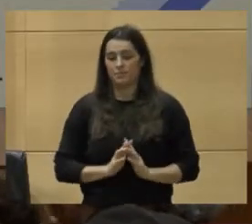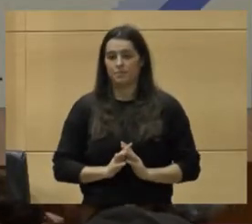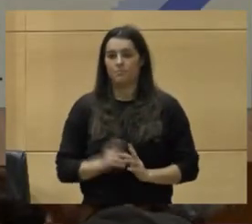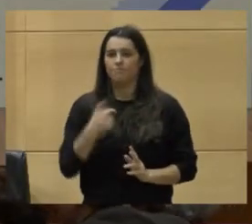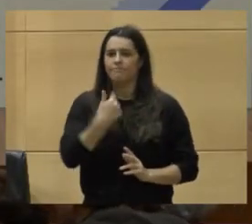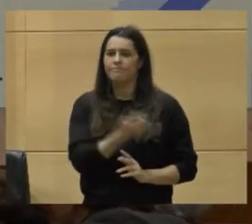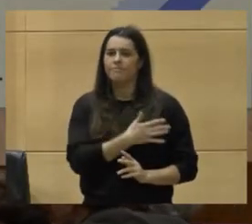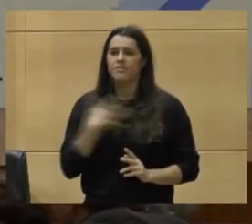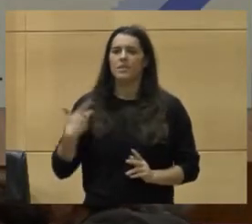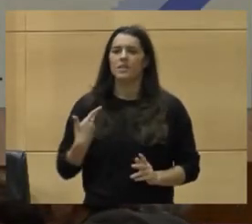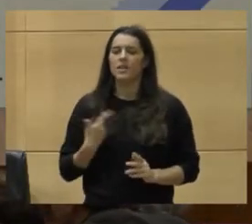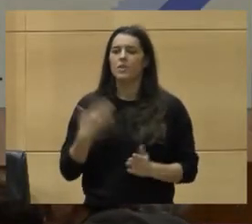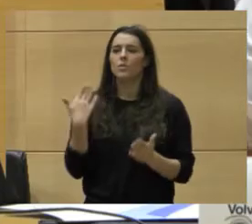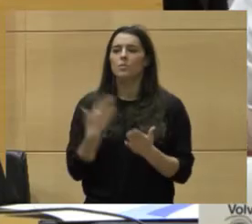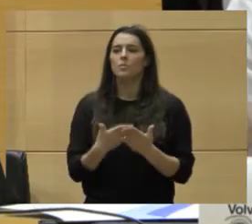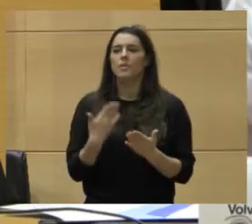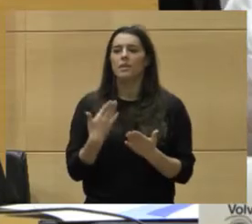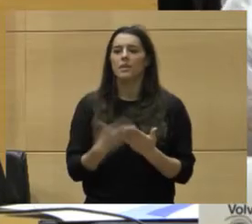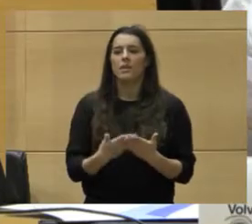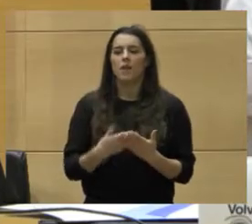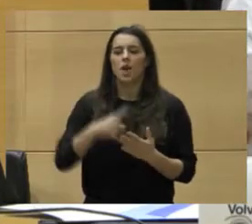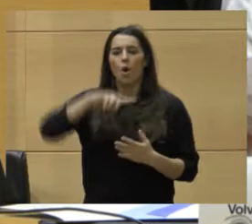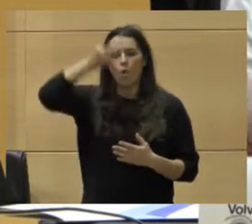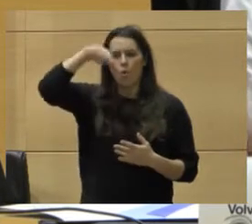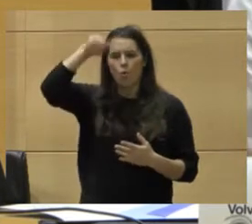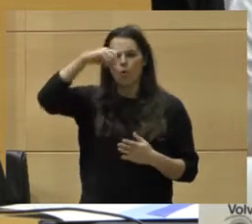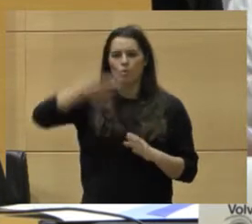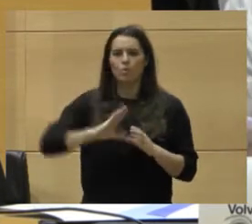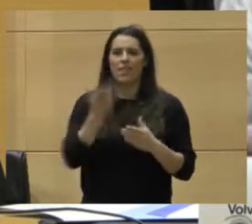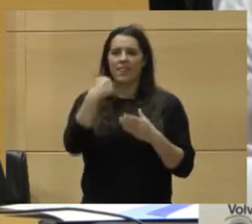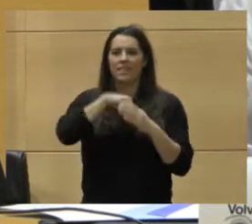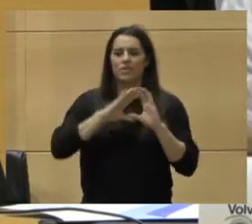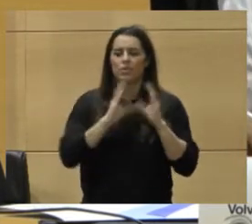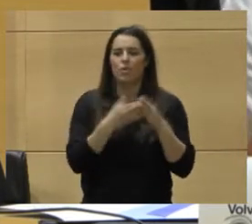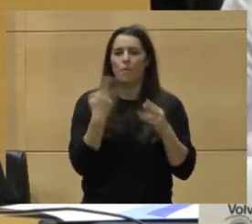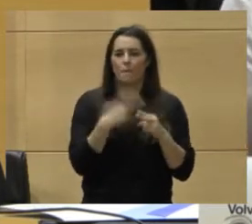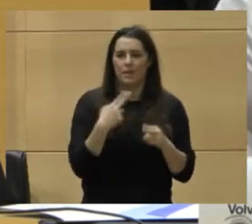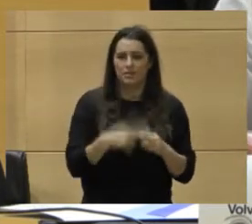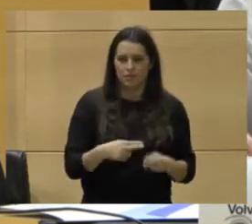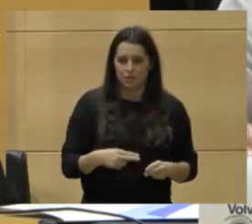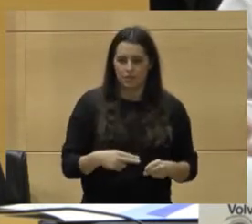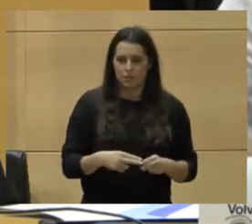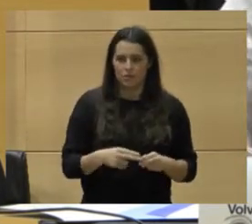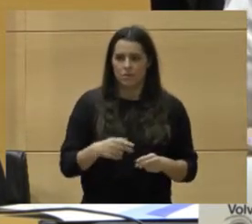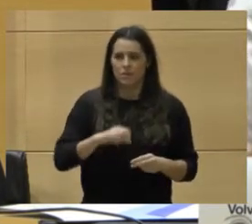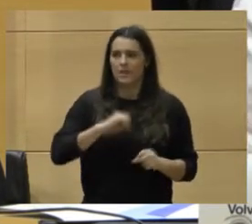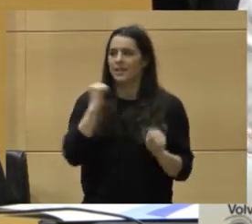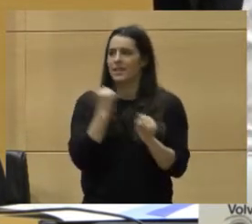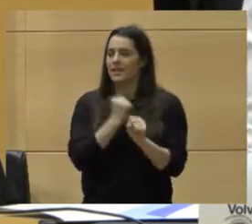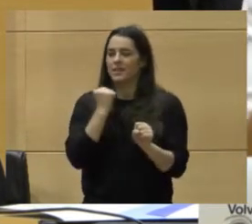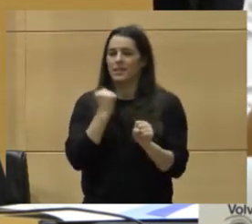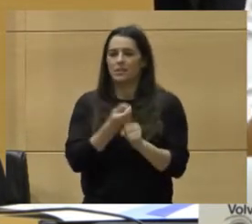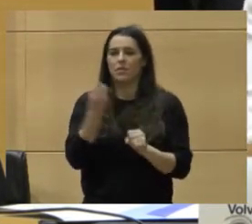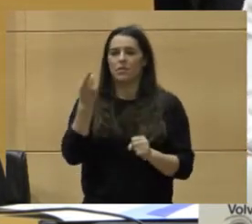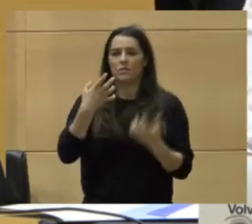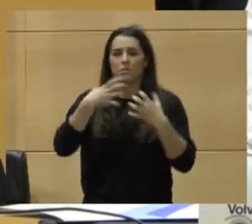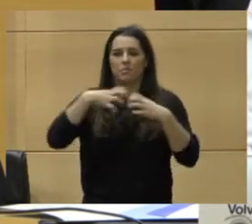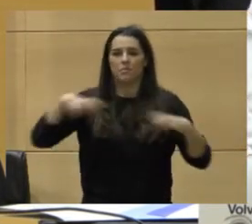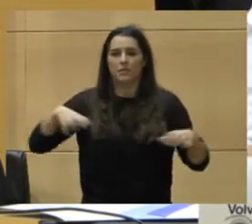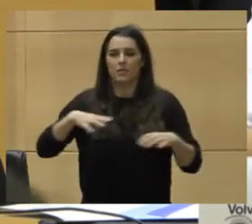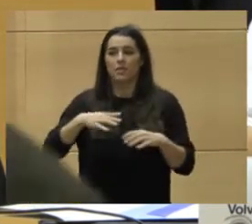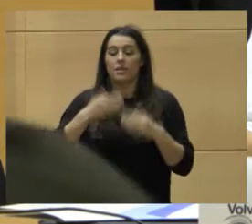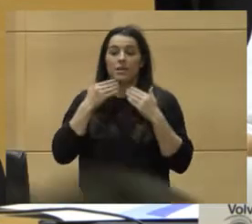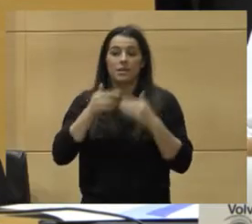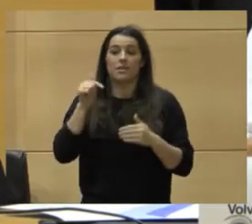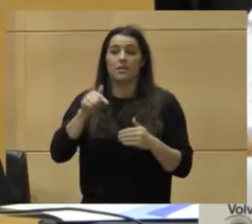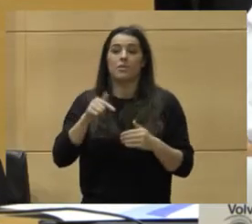la cultura militante quiero reivindicar la actividad militante como el trabajo vivo como ese trabajo manzi parador que hace posible que tengamos un